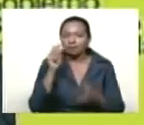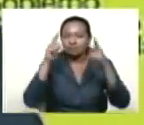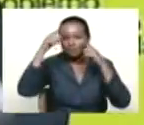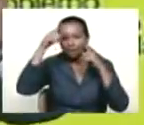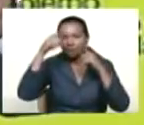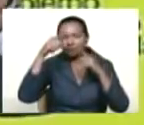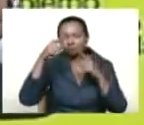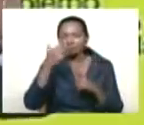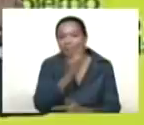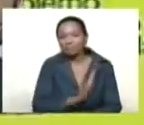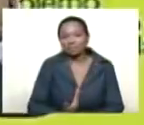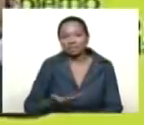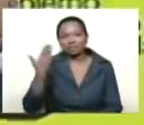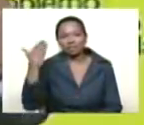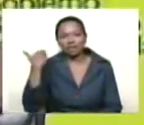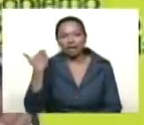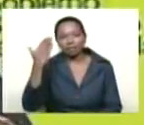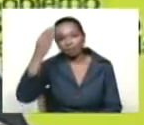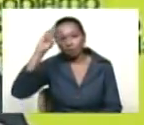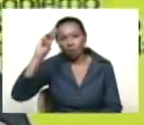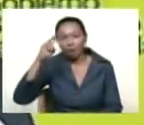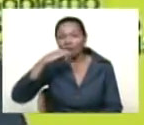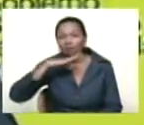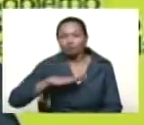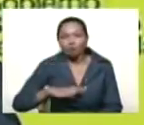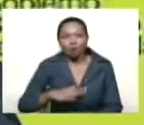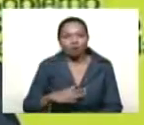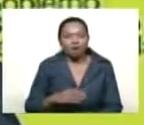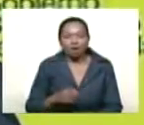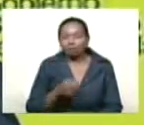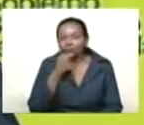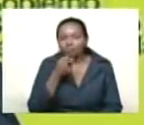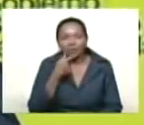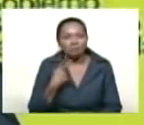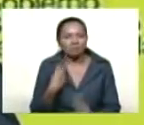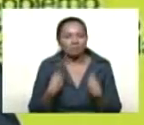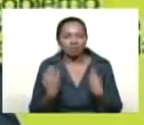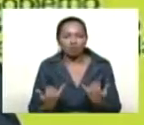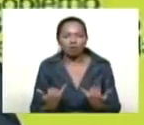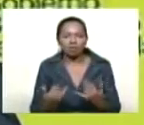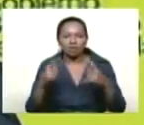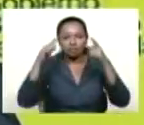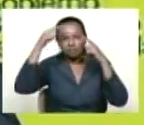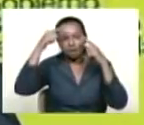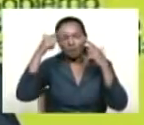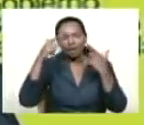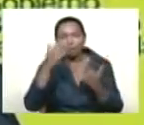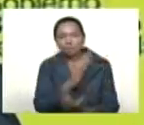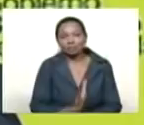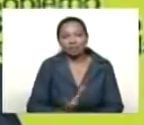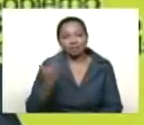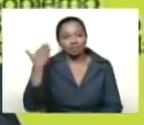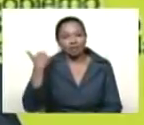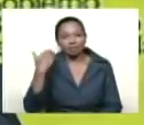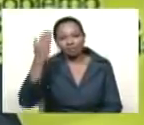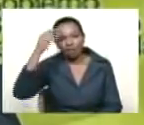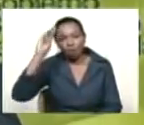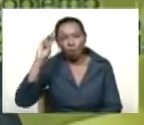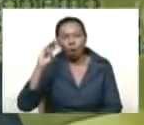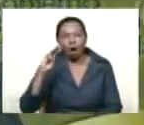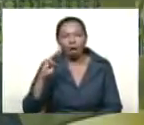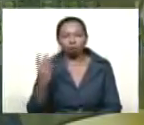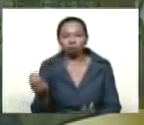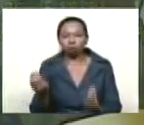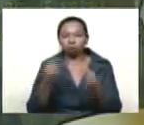se iniciaba esta historia gloriosa que hoy estamos viviendo. Así que fueron Chávez y Fidel quienes refundaron la unión de